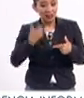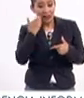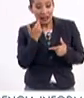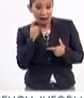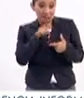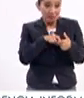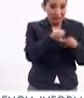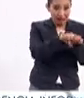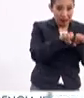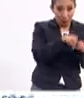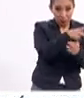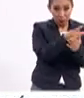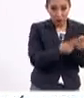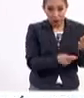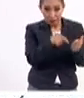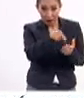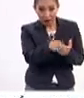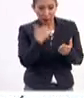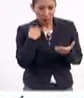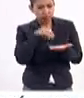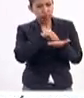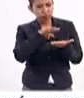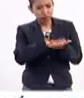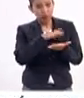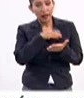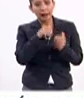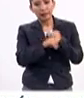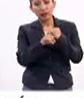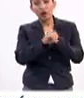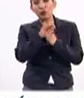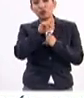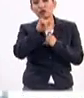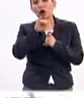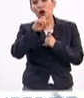en formar parte del programa pues se inscriban en la página de